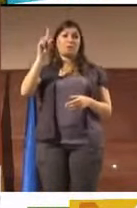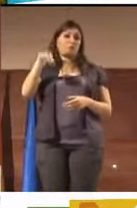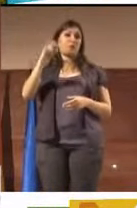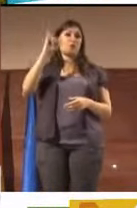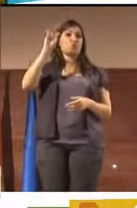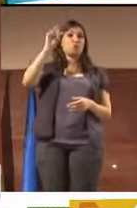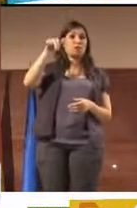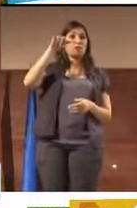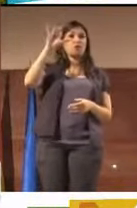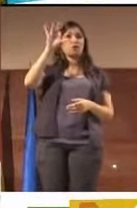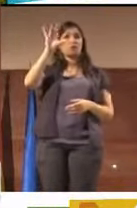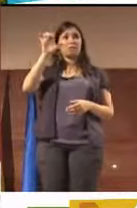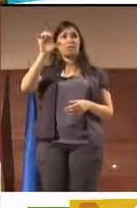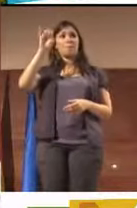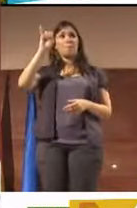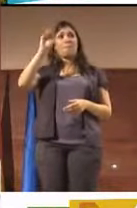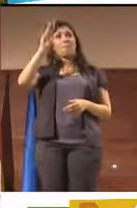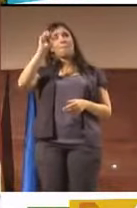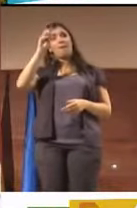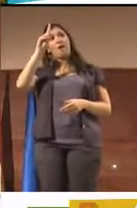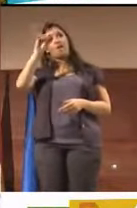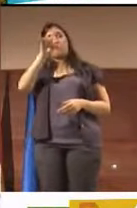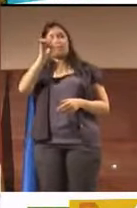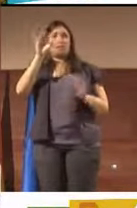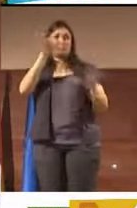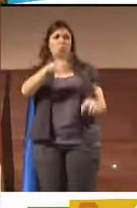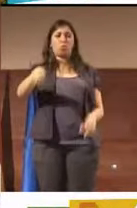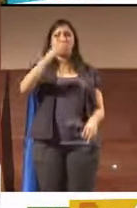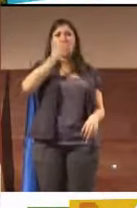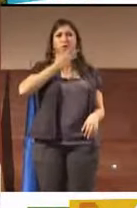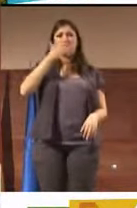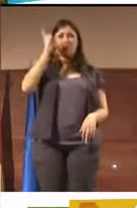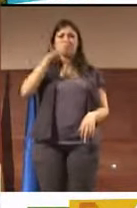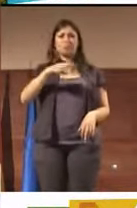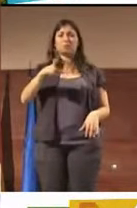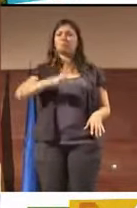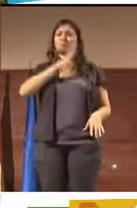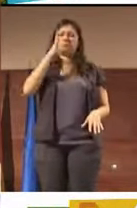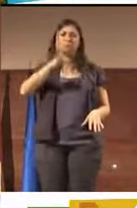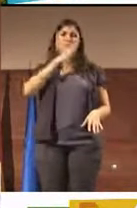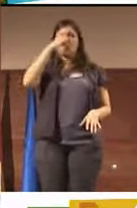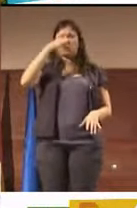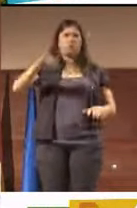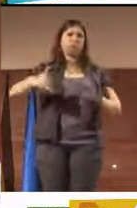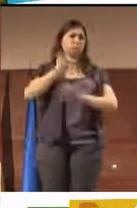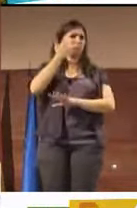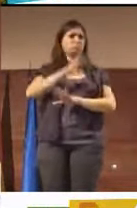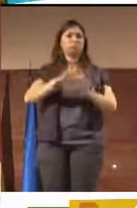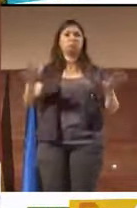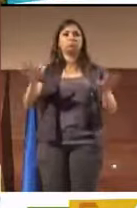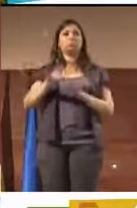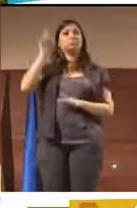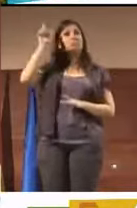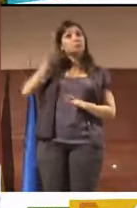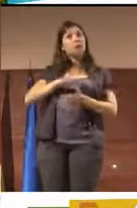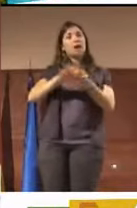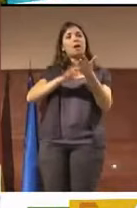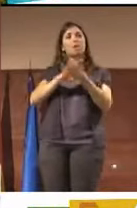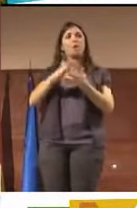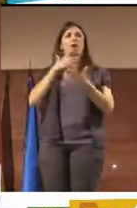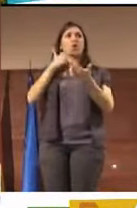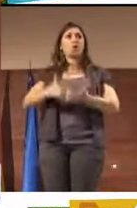Padilla. Lo conocéis todos, me imagino, ¿verdad? Que tiene unas cogidas impresionantes. Y esto me hablaba un poco de la lucha personal ante la vida,